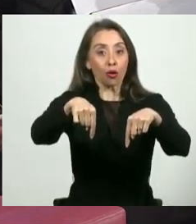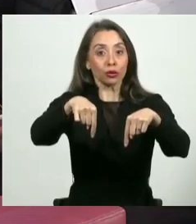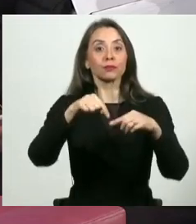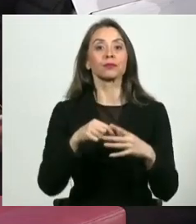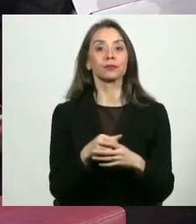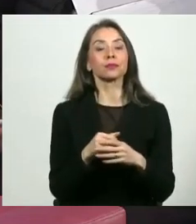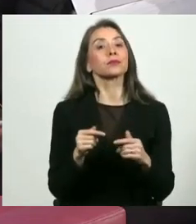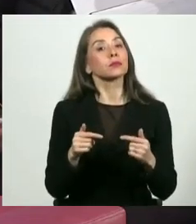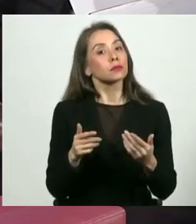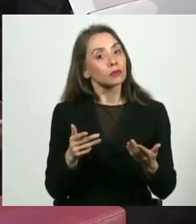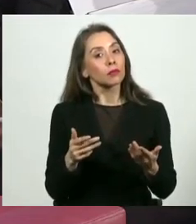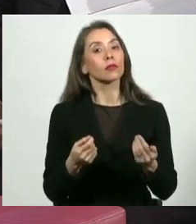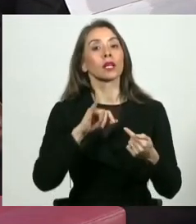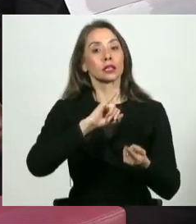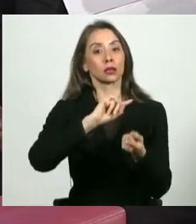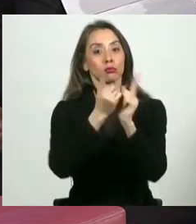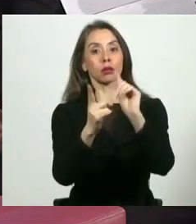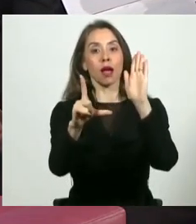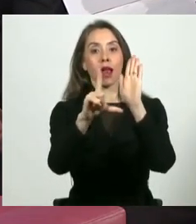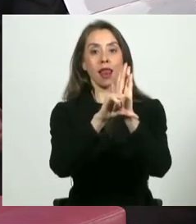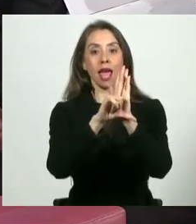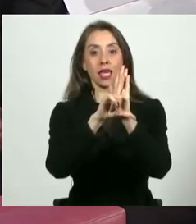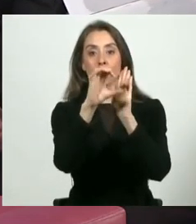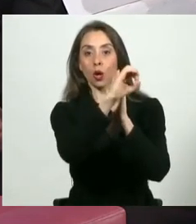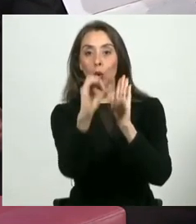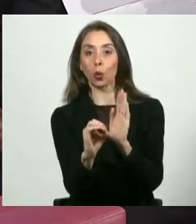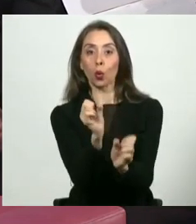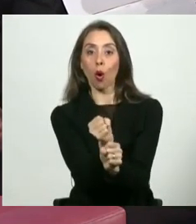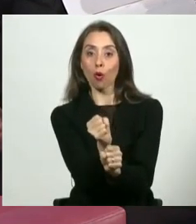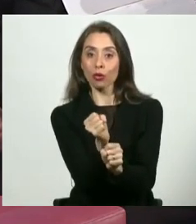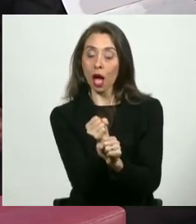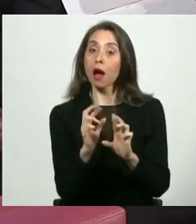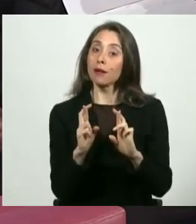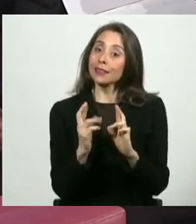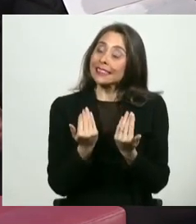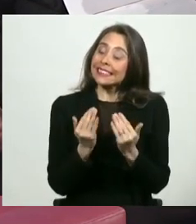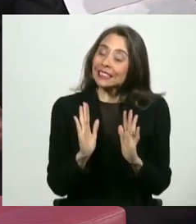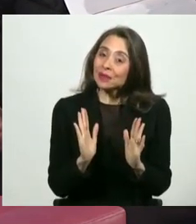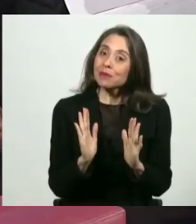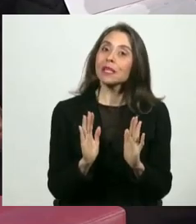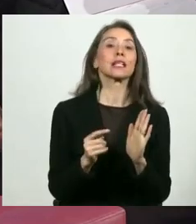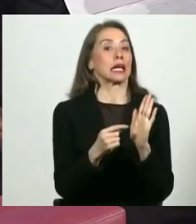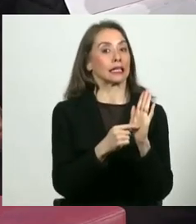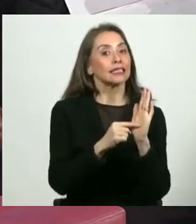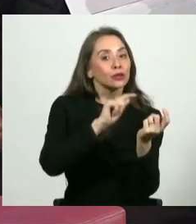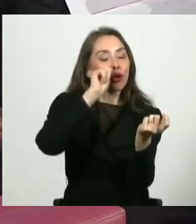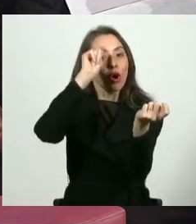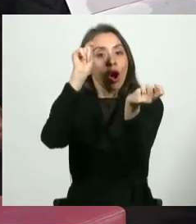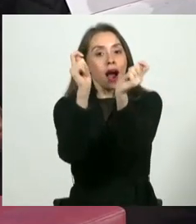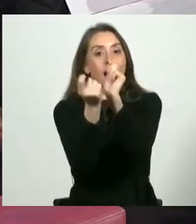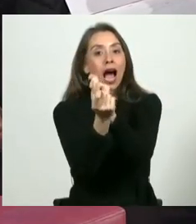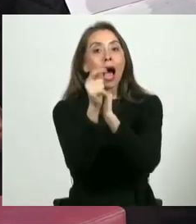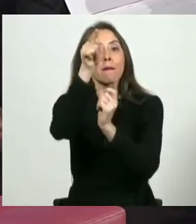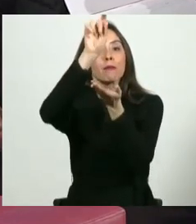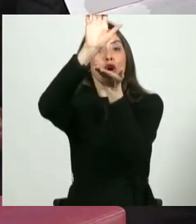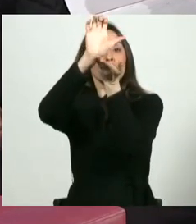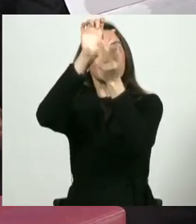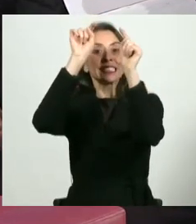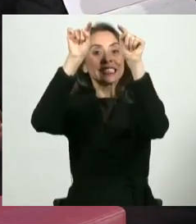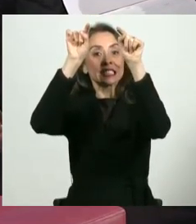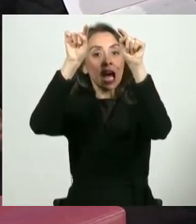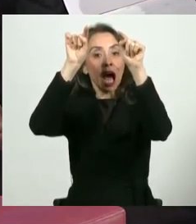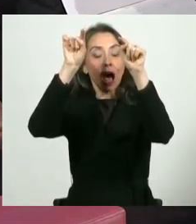que vamos a tener una ley de cuota, así esperamos, de verdad es un cambio donde el Estado también va a tener